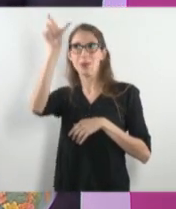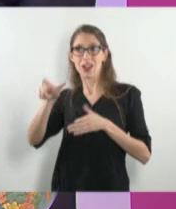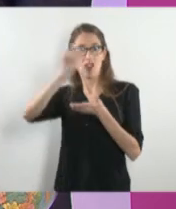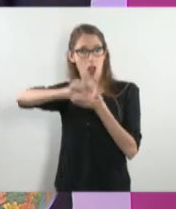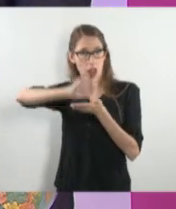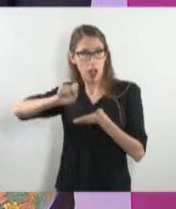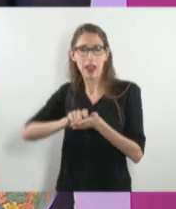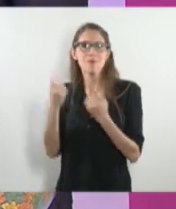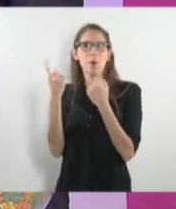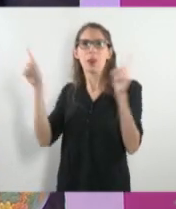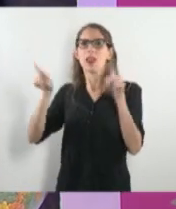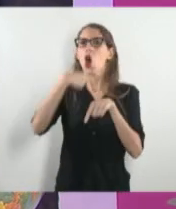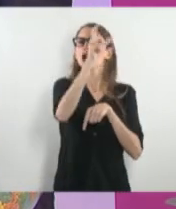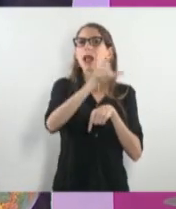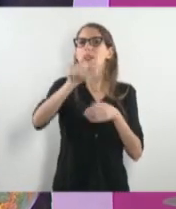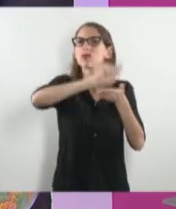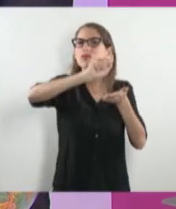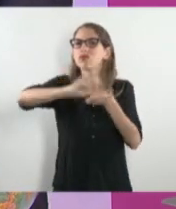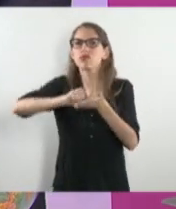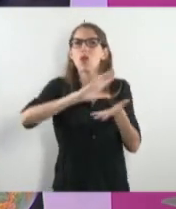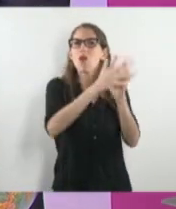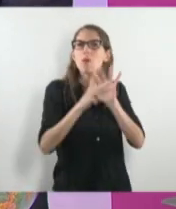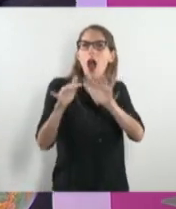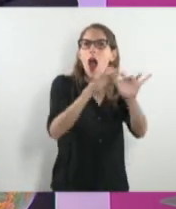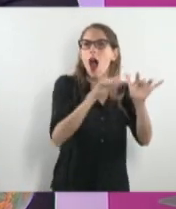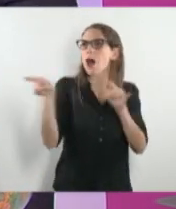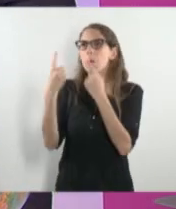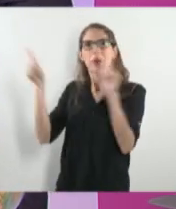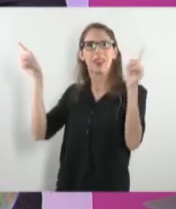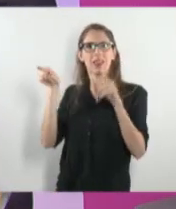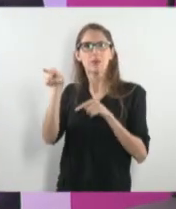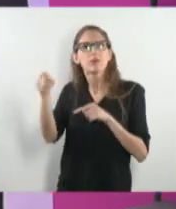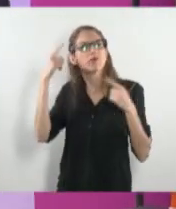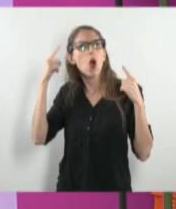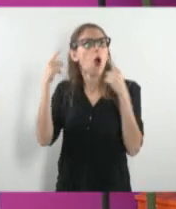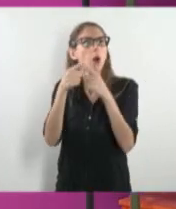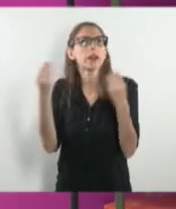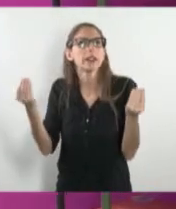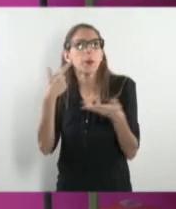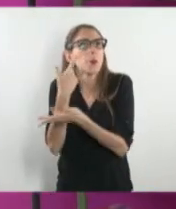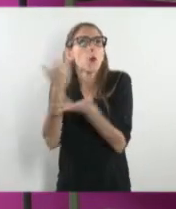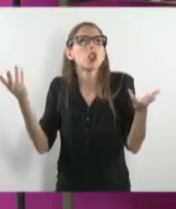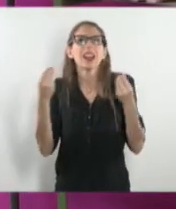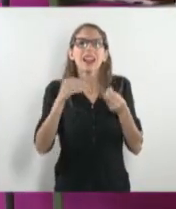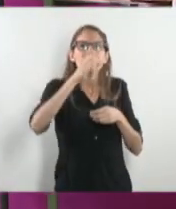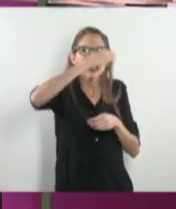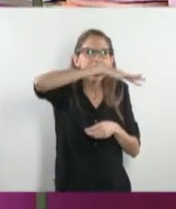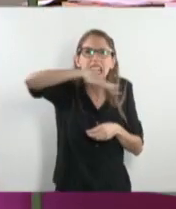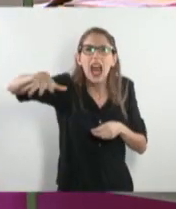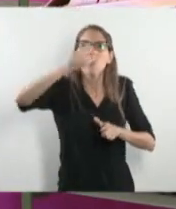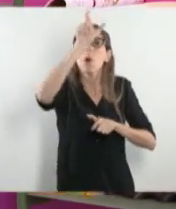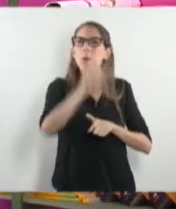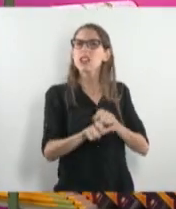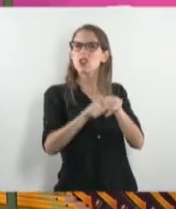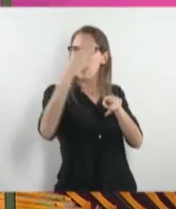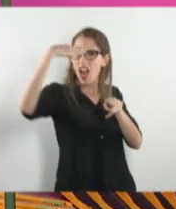de otros autores, claro. ¿Sí? Que después lo vamos a ver, porque lo que él intenta rescatar es esa identidad gaucha, esa identidad del gaucho